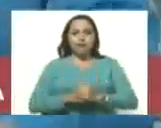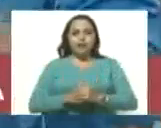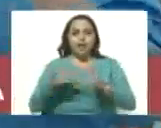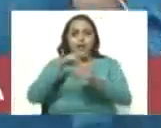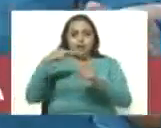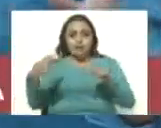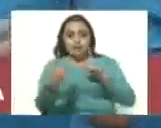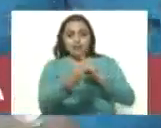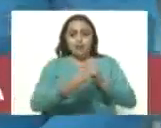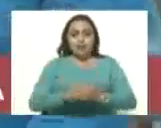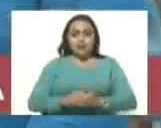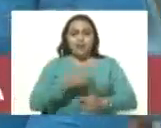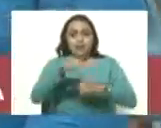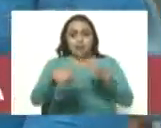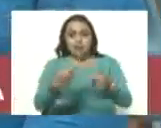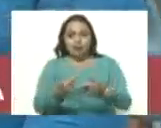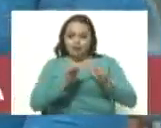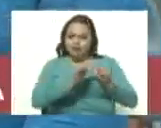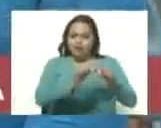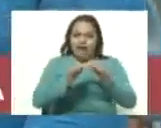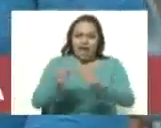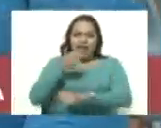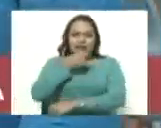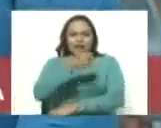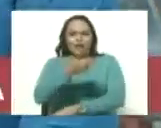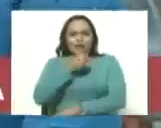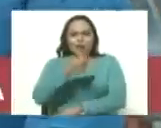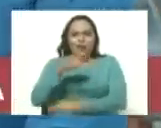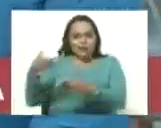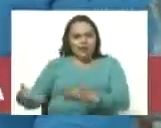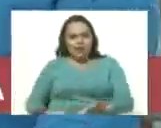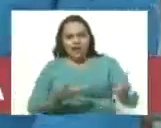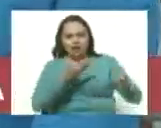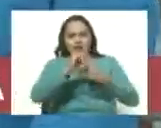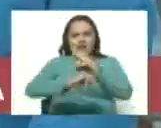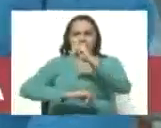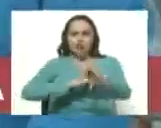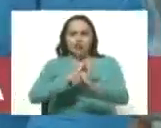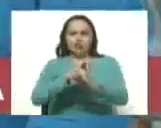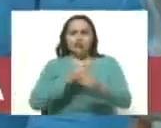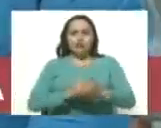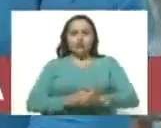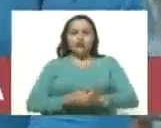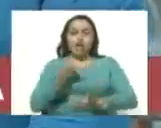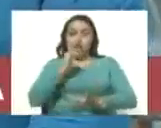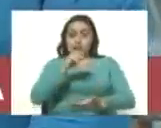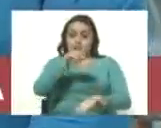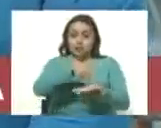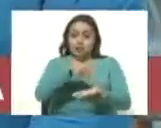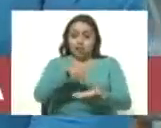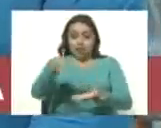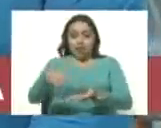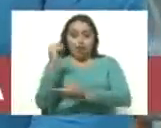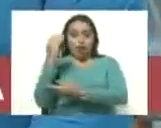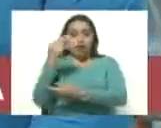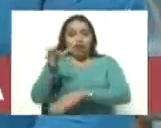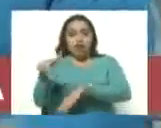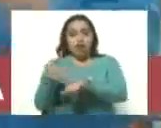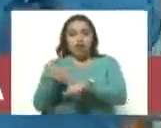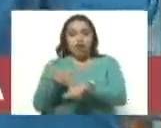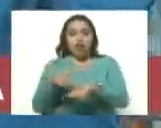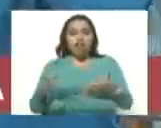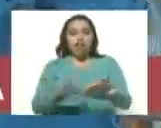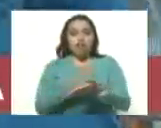360 pero el retorno vamos a continuar entrevistando a los invitados internacionales que están presentes en este congreso nacional de